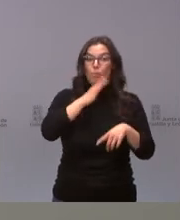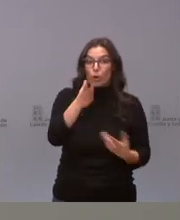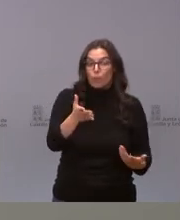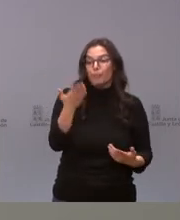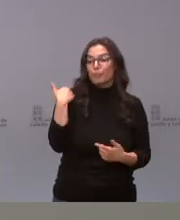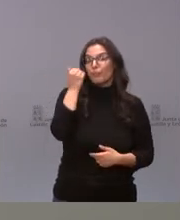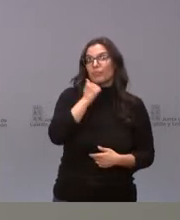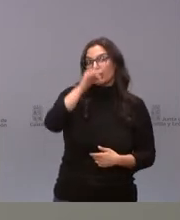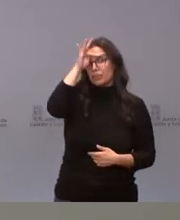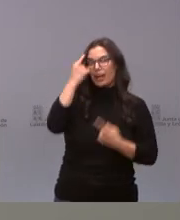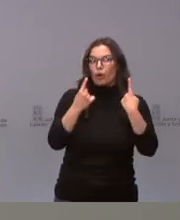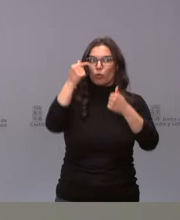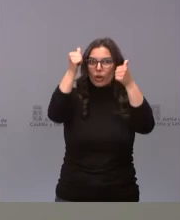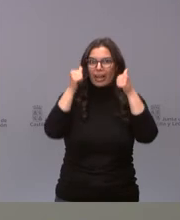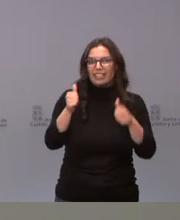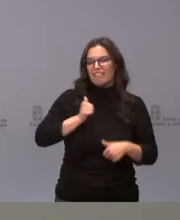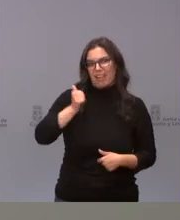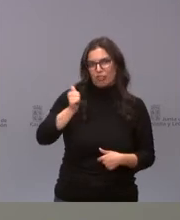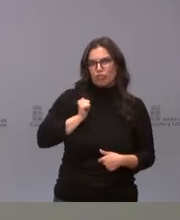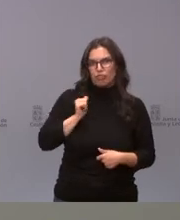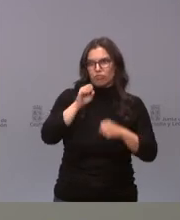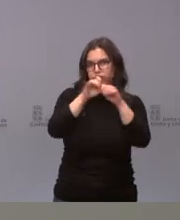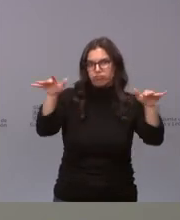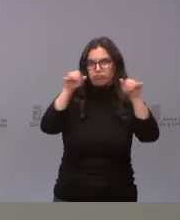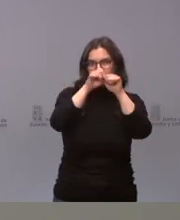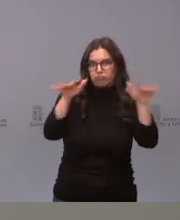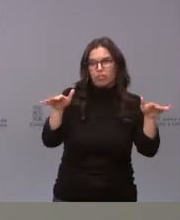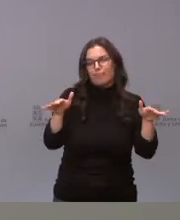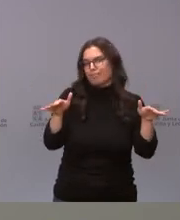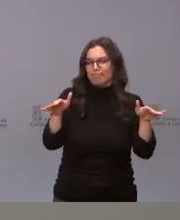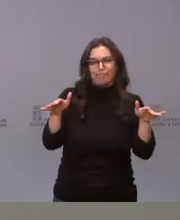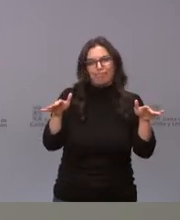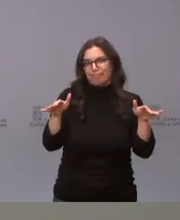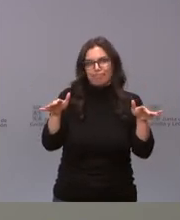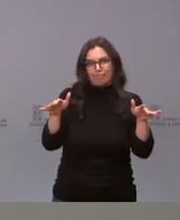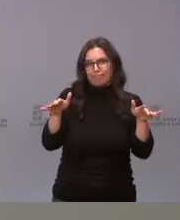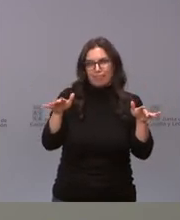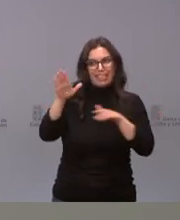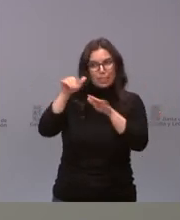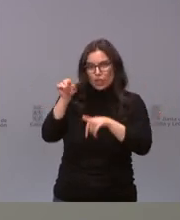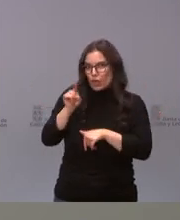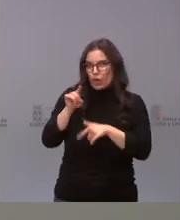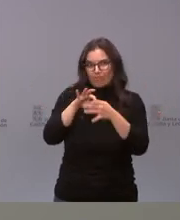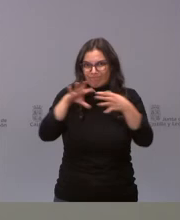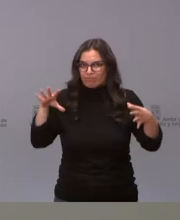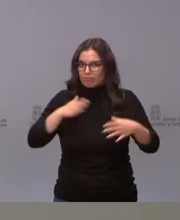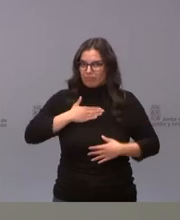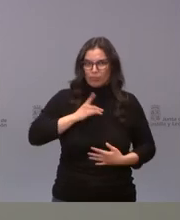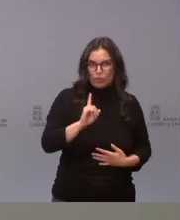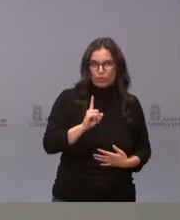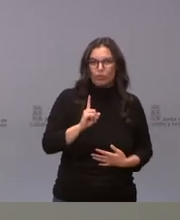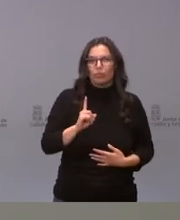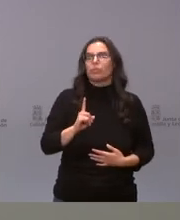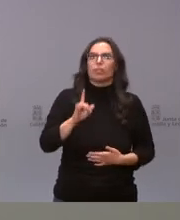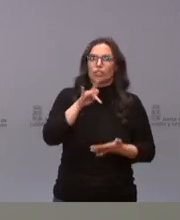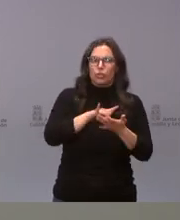han circulado algunos carteles que son falsos y que no es el llamamiento que hace la Junta de Castilla y León. Ha